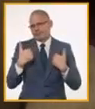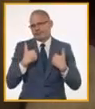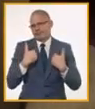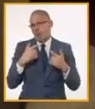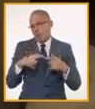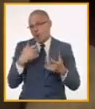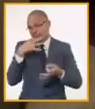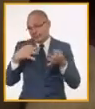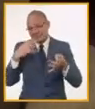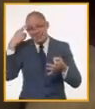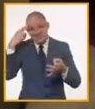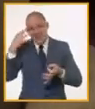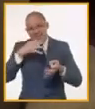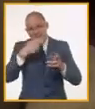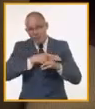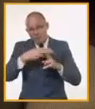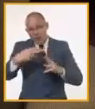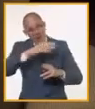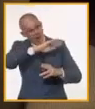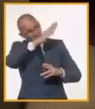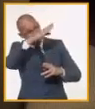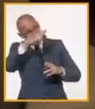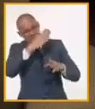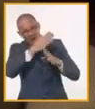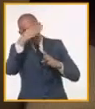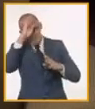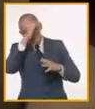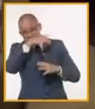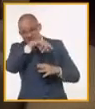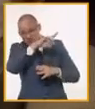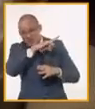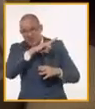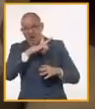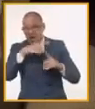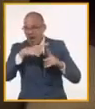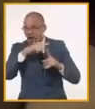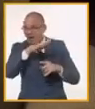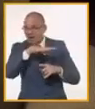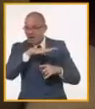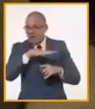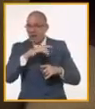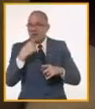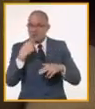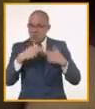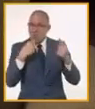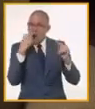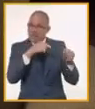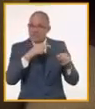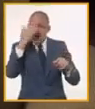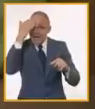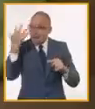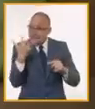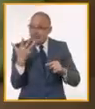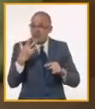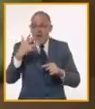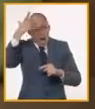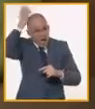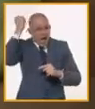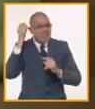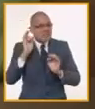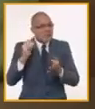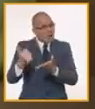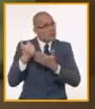yo hice muchas cosas en aquel entorno por el apoyo de Raúl. Sí, porque él